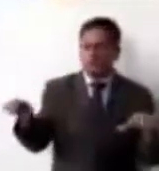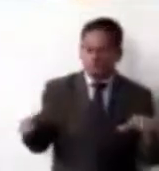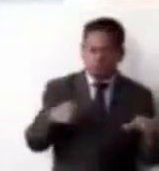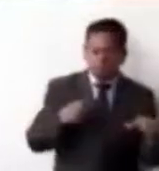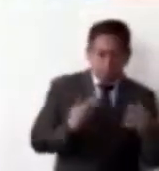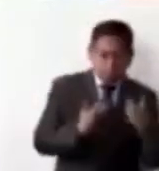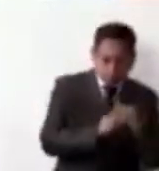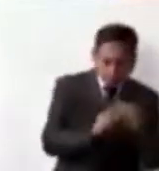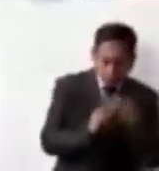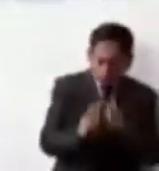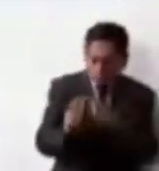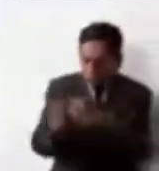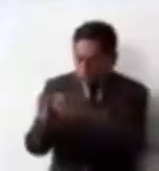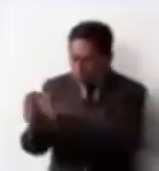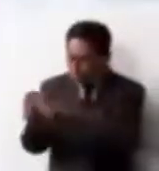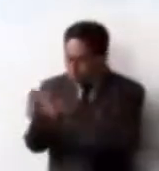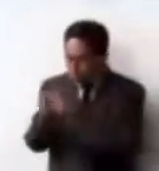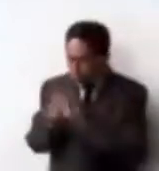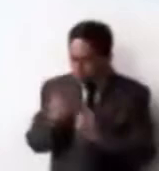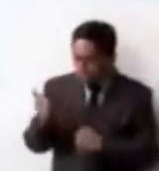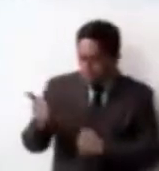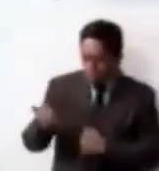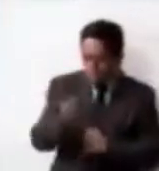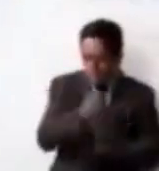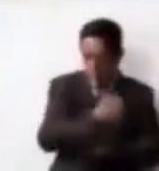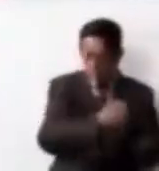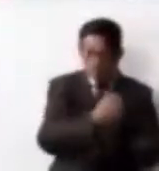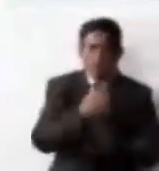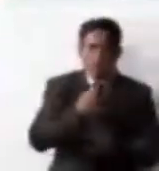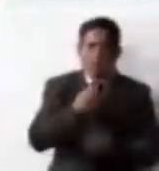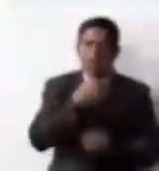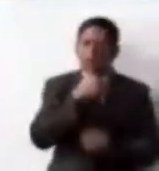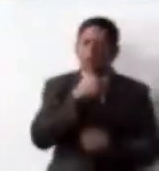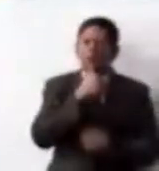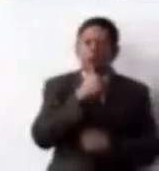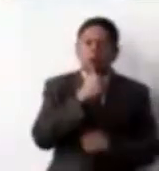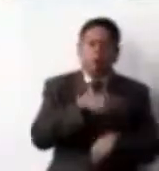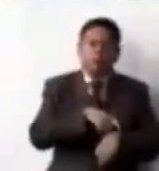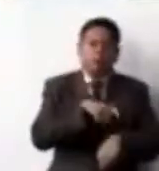entonces no voy yo a dar abasto.